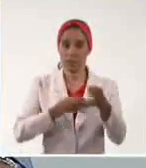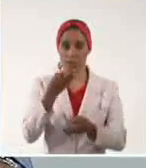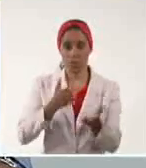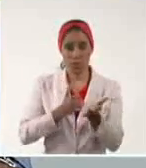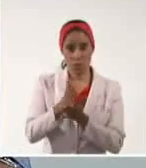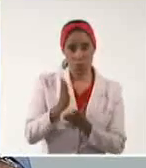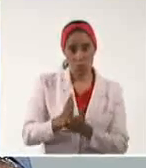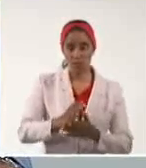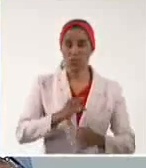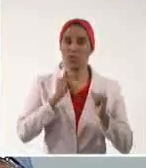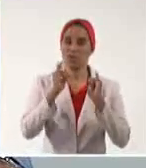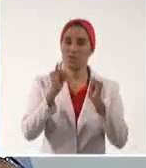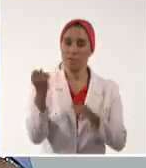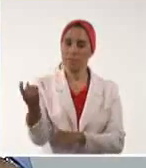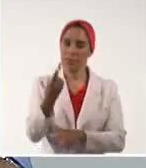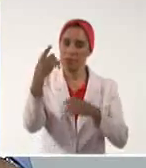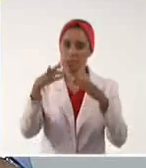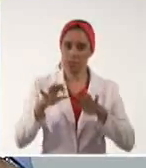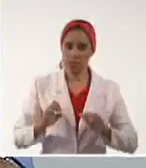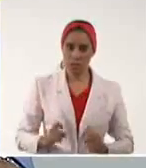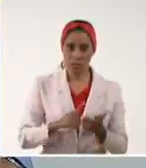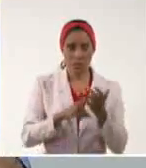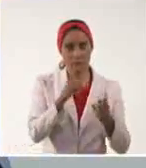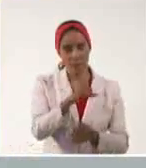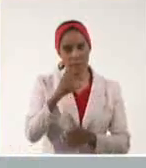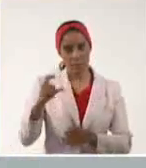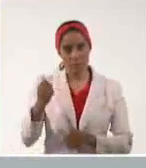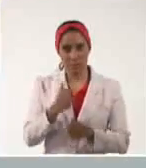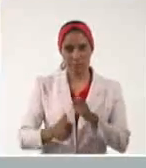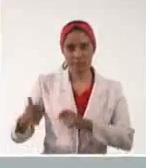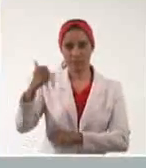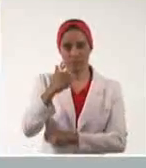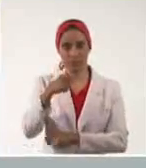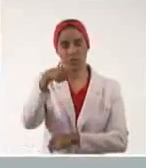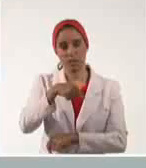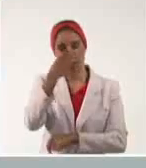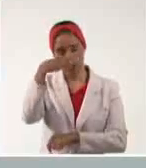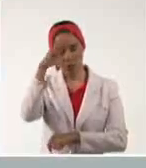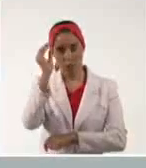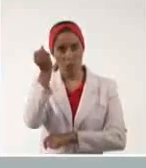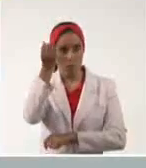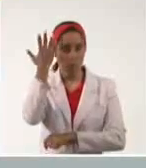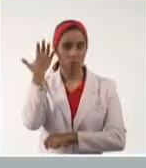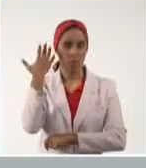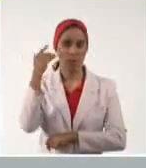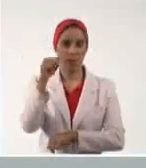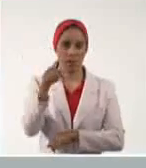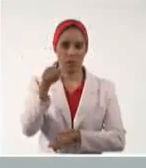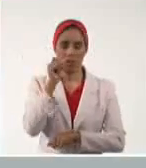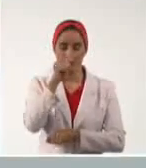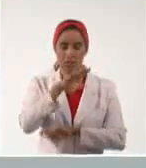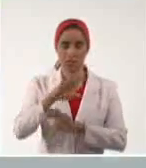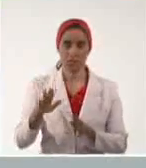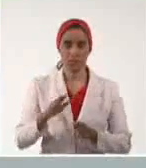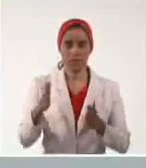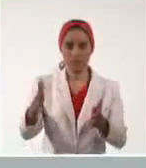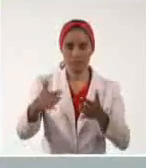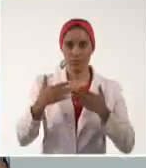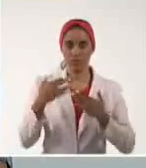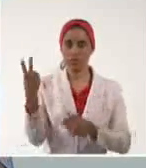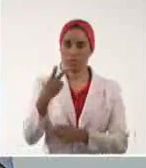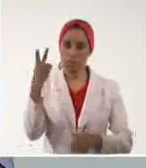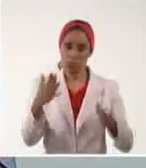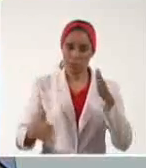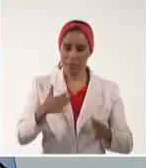Palabras del primer secretario del Comité Central del Partido y Presidente de la República, Miguel Díaz-Canel Bermúdez, en la clausura del segundo